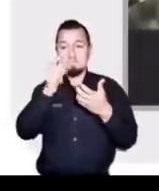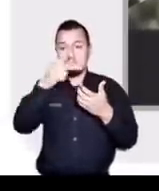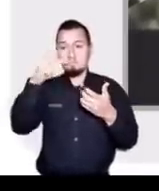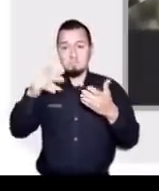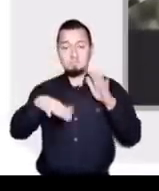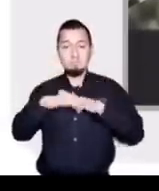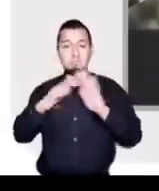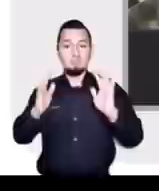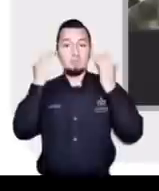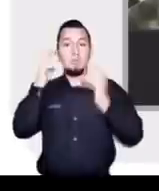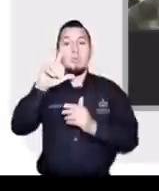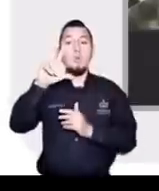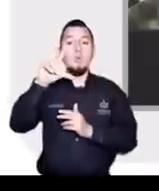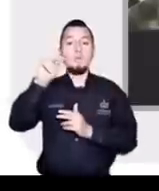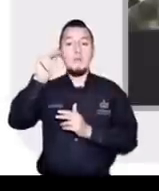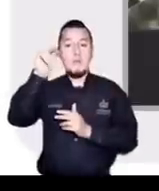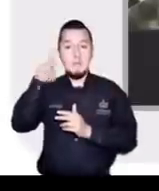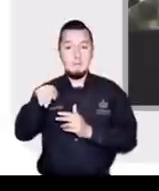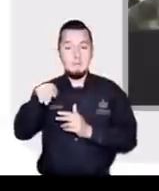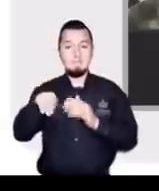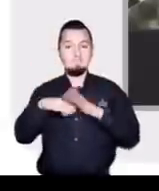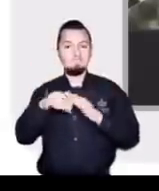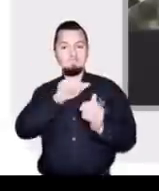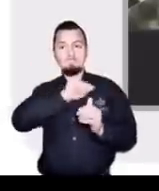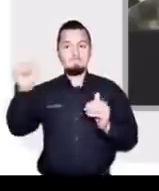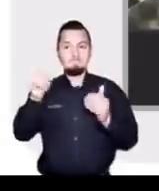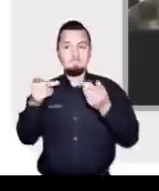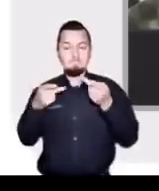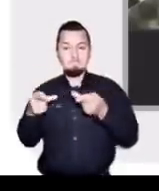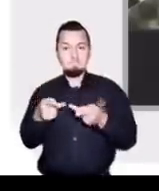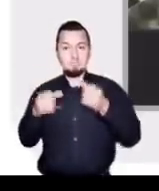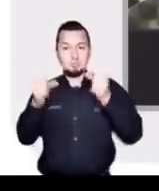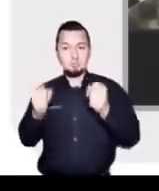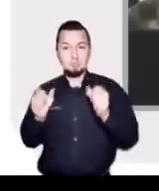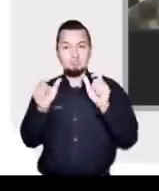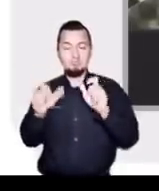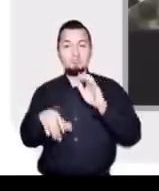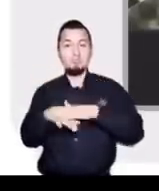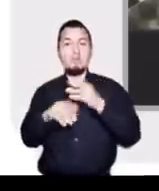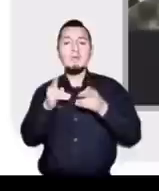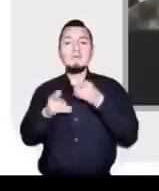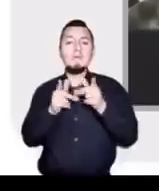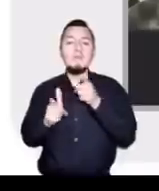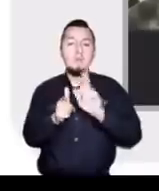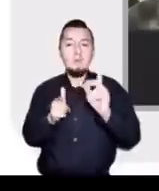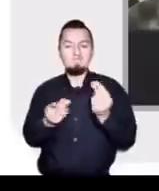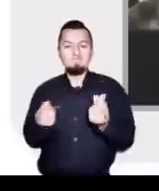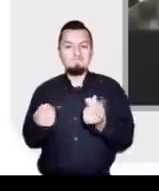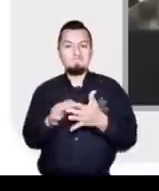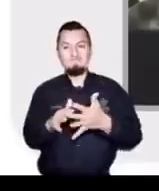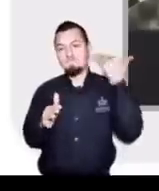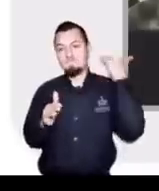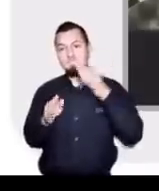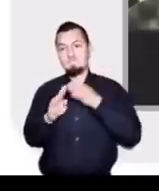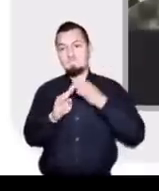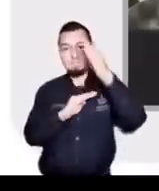hora, cuentan con los sistemas de seguridad como frenado de urgencia y tienen la capacidad de una alta aceleración